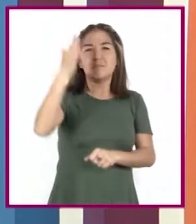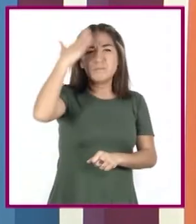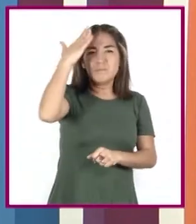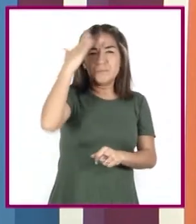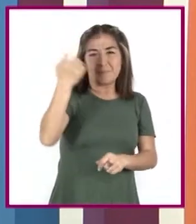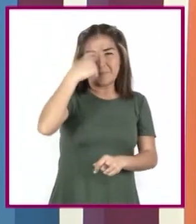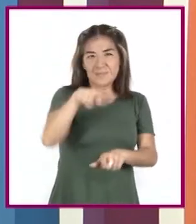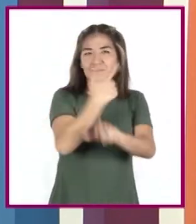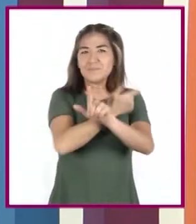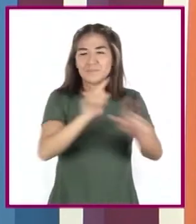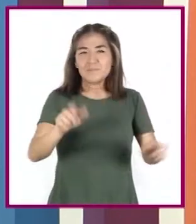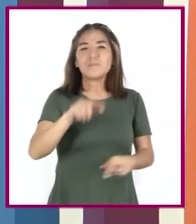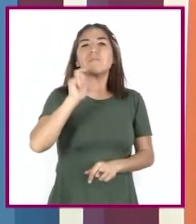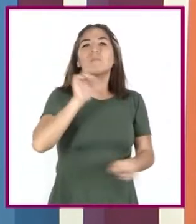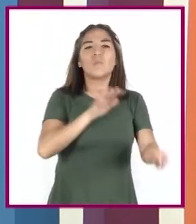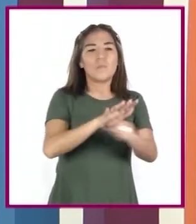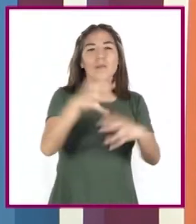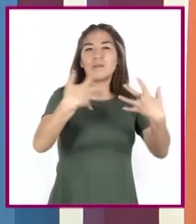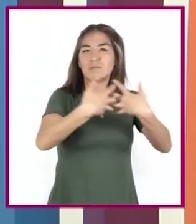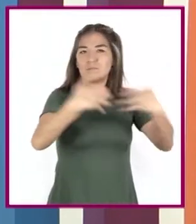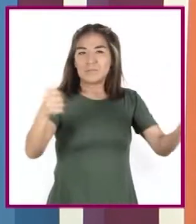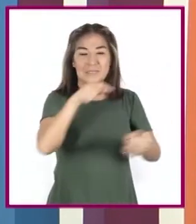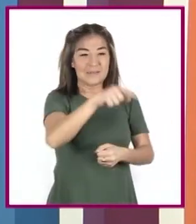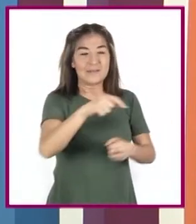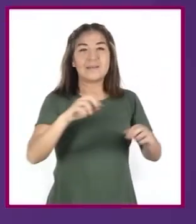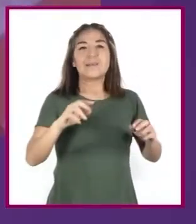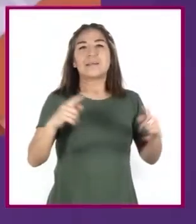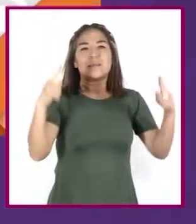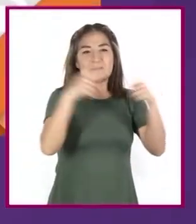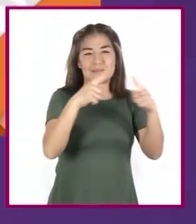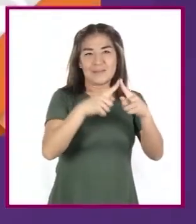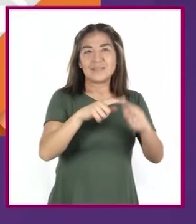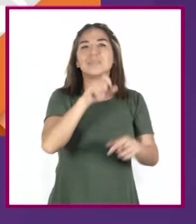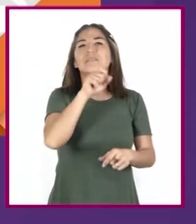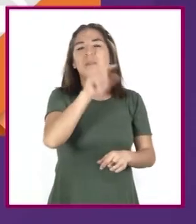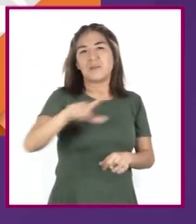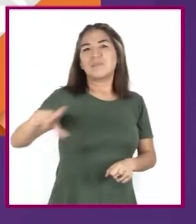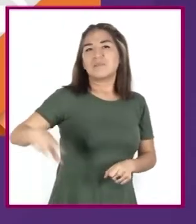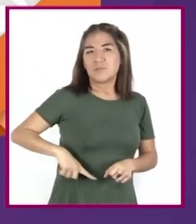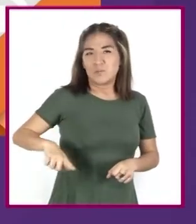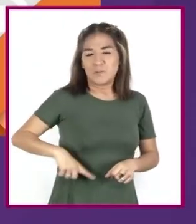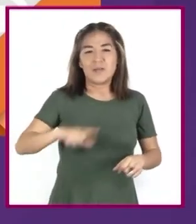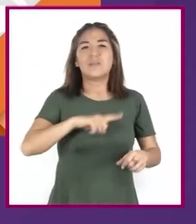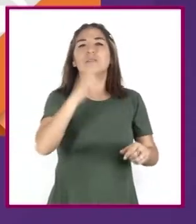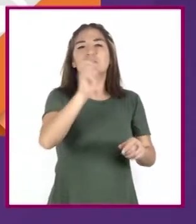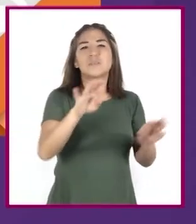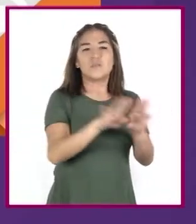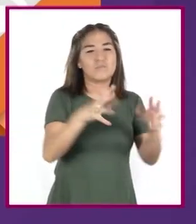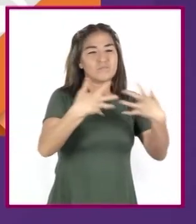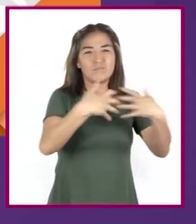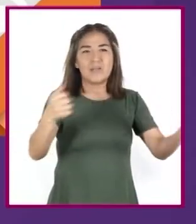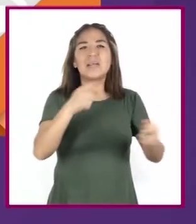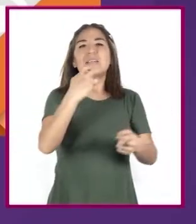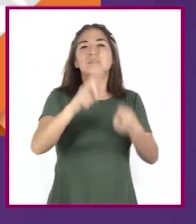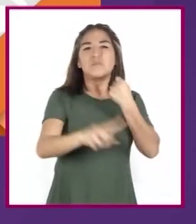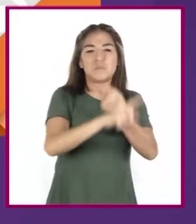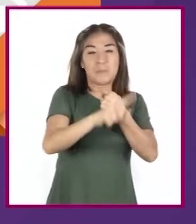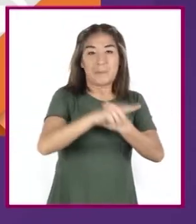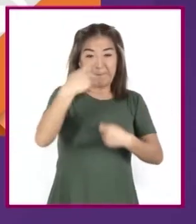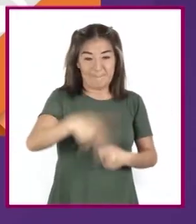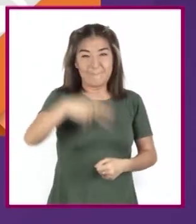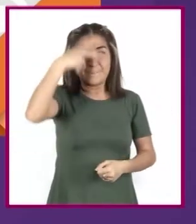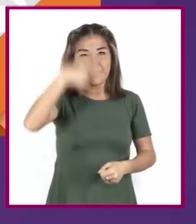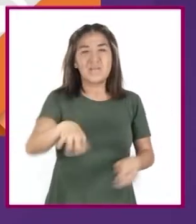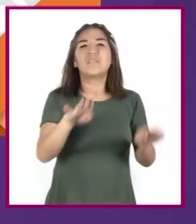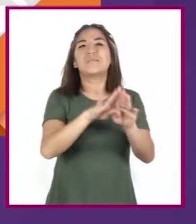juego, se encontraba la separación entre la Iglesia y el Estado, y la necesidad de atacar el atraso en el que los mexicanos